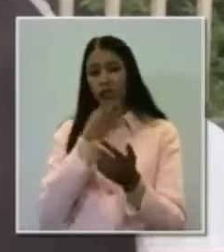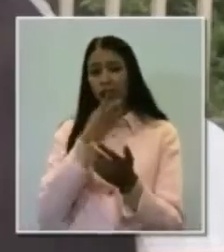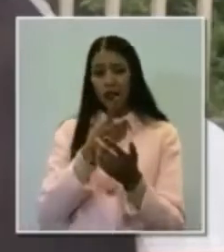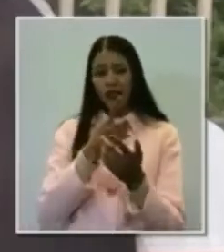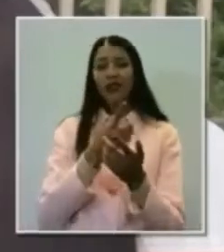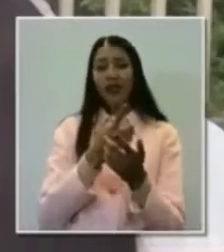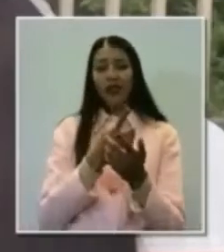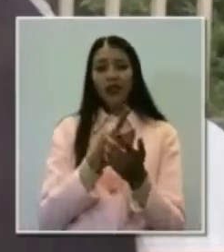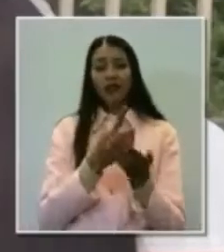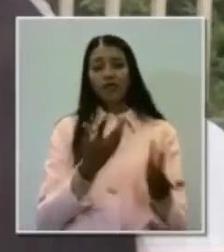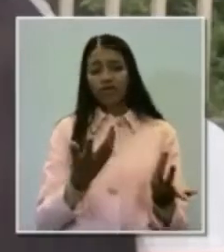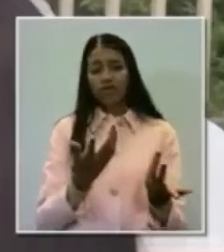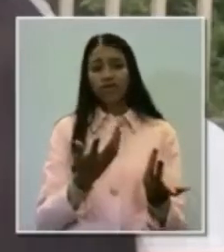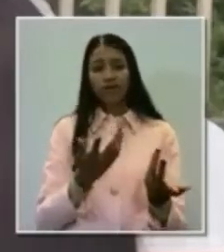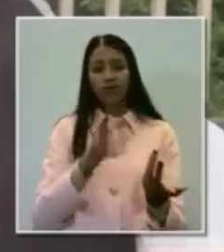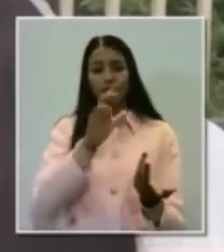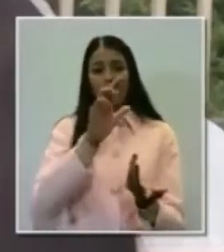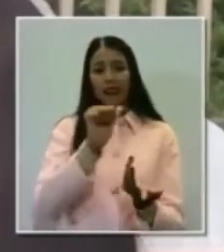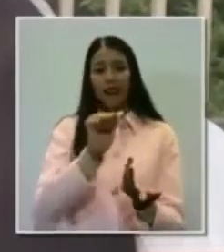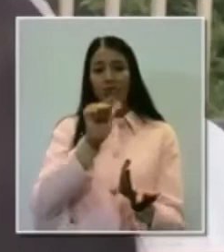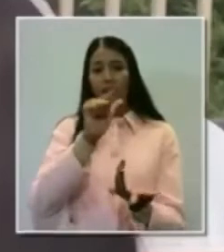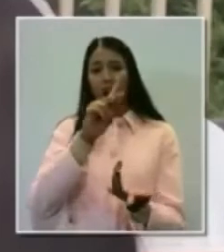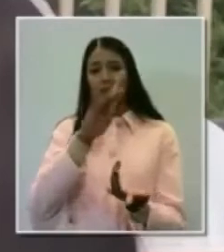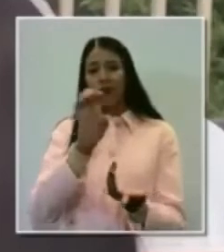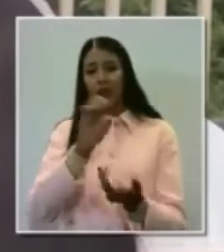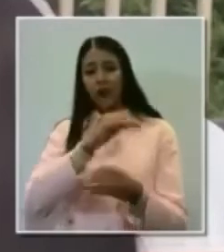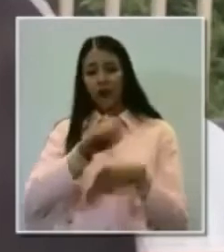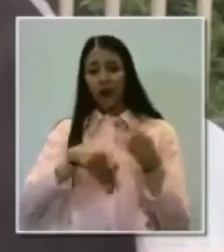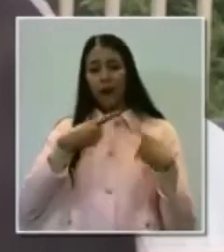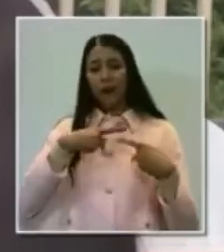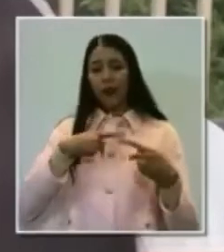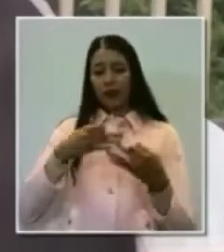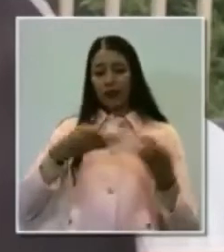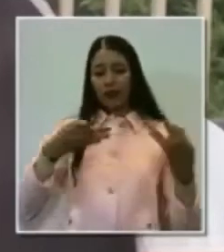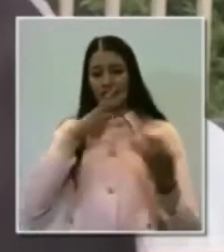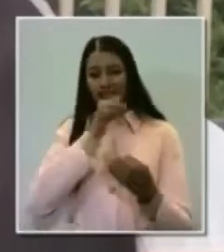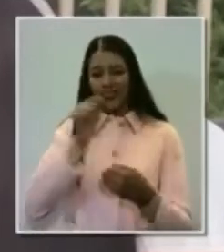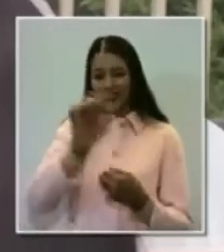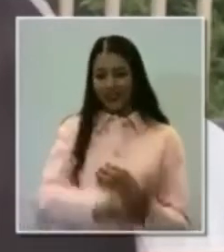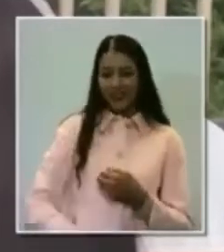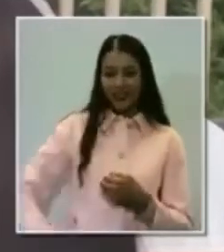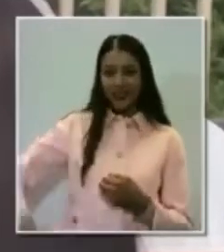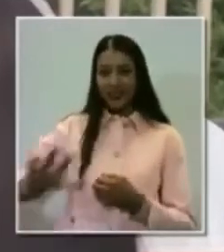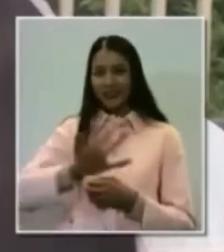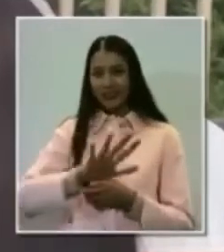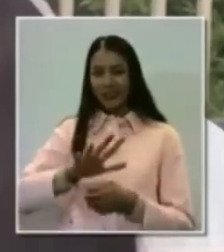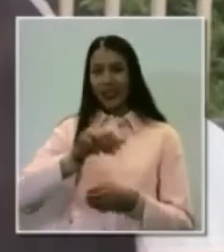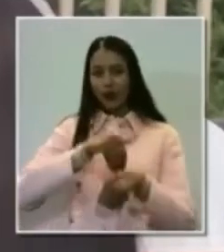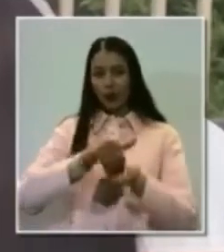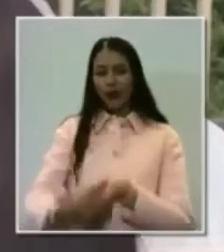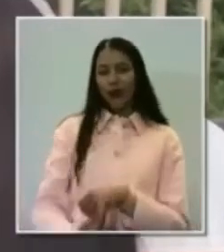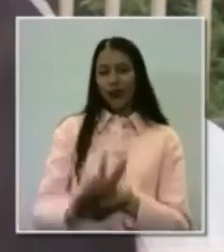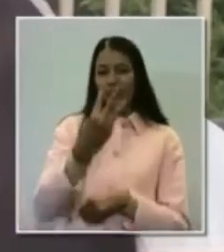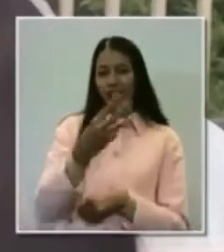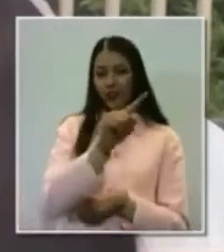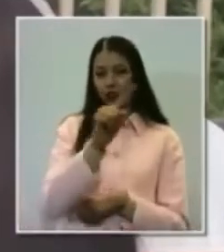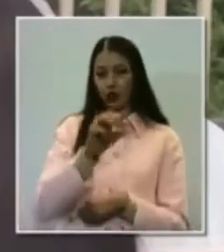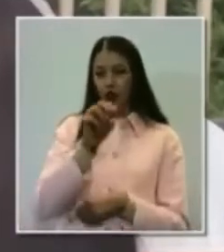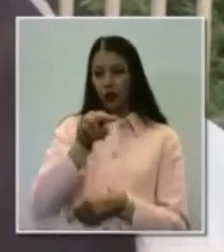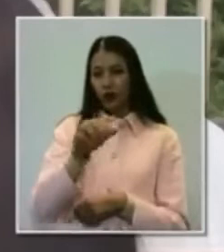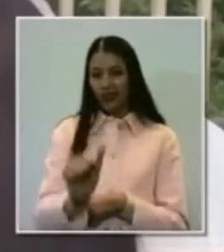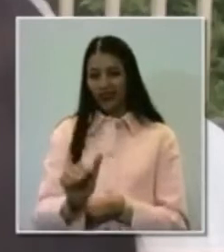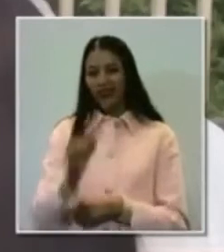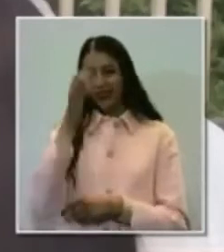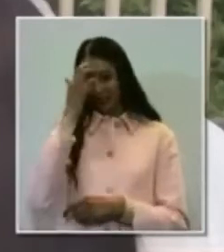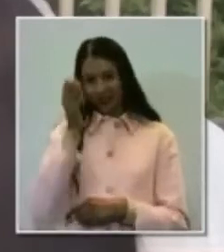en todo lo que se refiere a Tierra Caliente, todas las que son las escuelas de la zona 3, que es conocida de esa manera. Sin embargo,